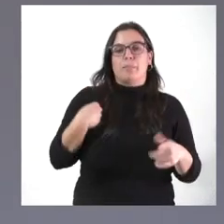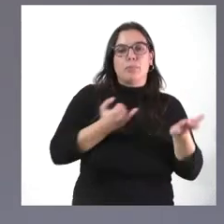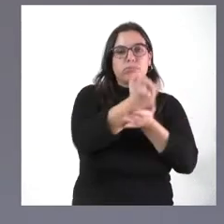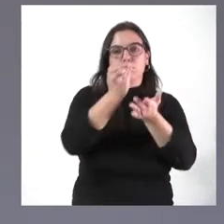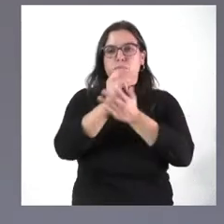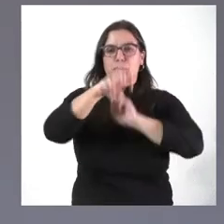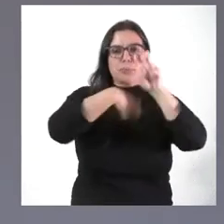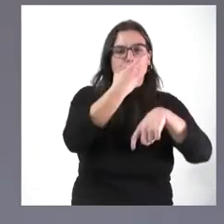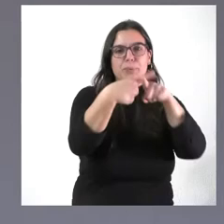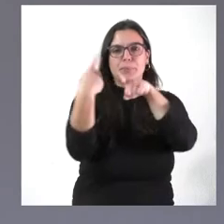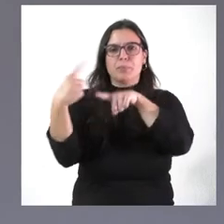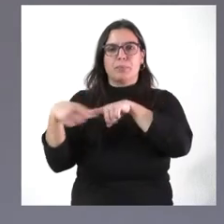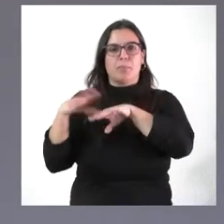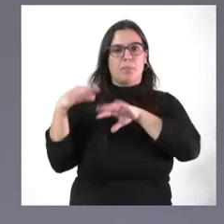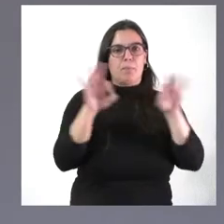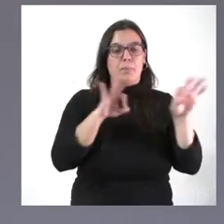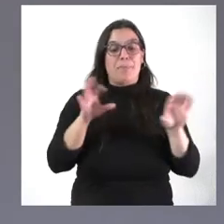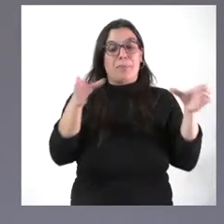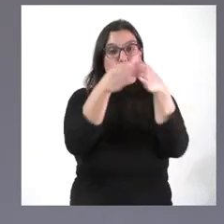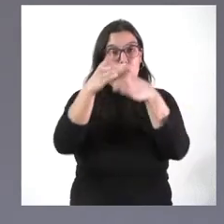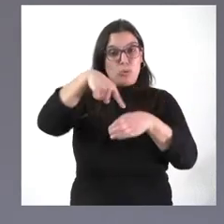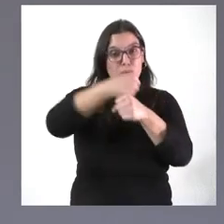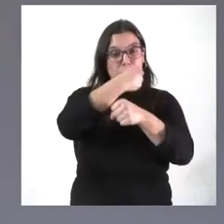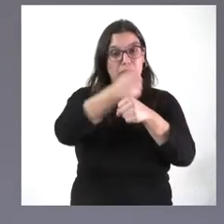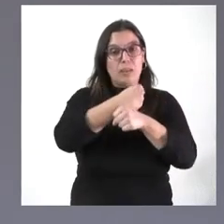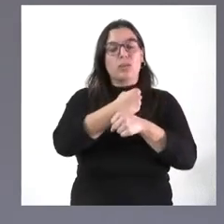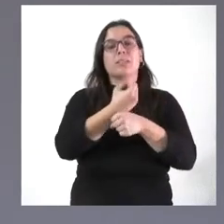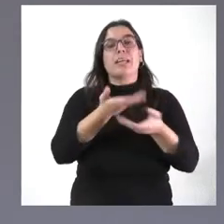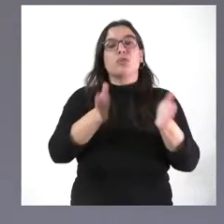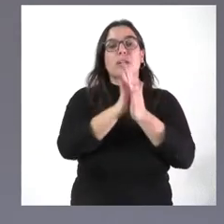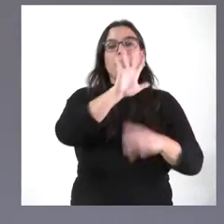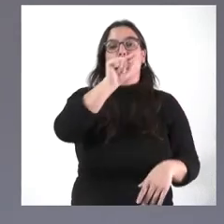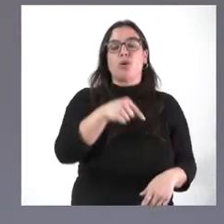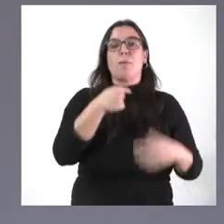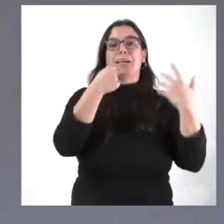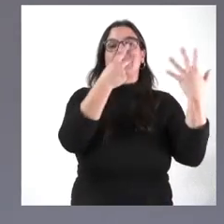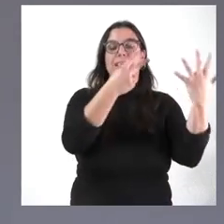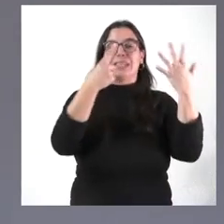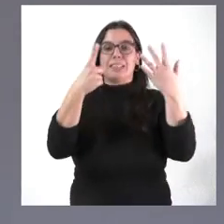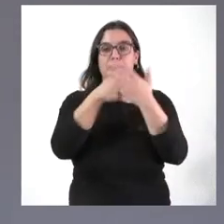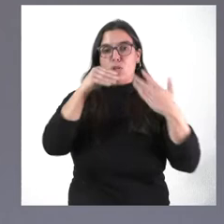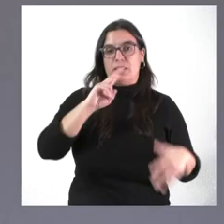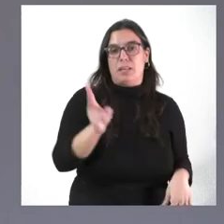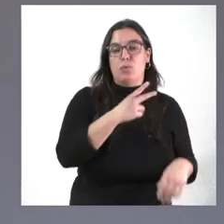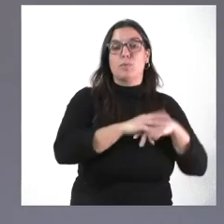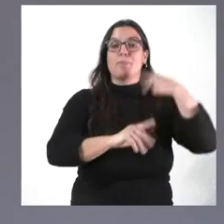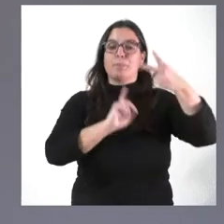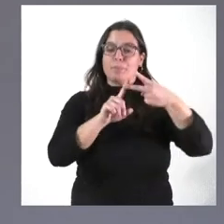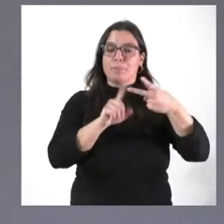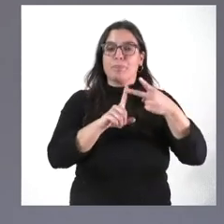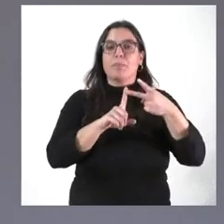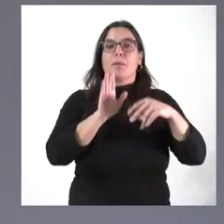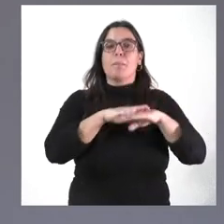concretas portadas es un importe de 5,76 millones de euros en segundo lugar para